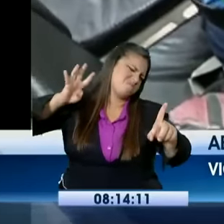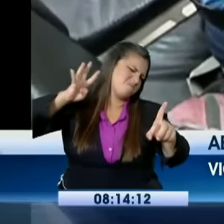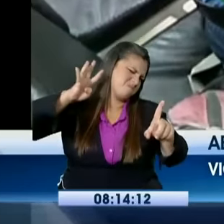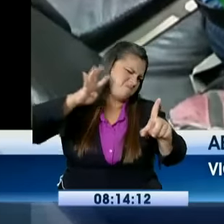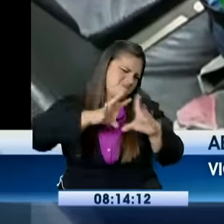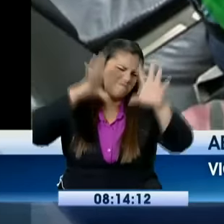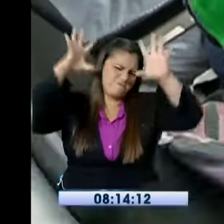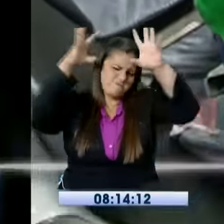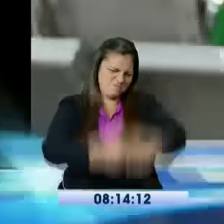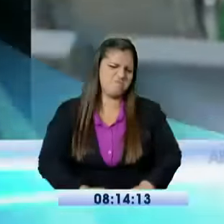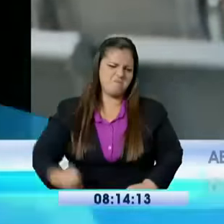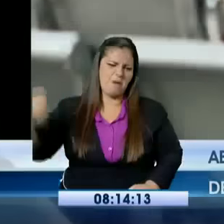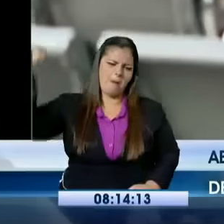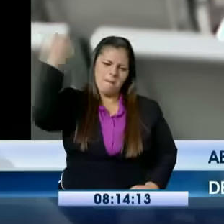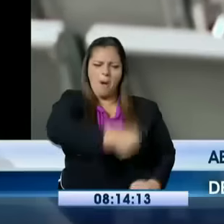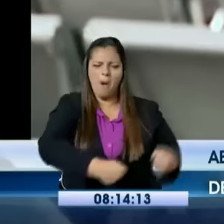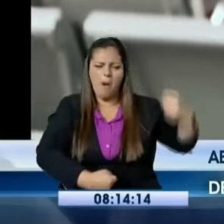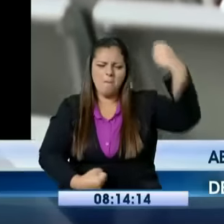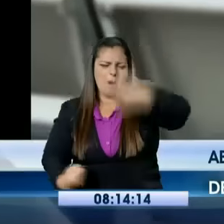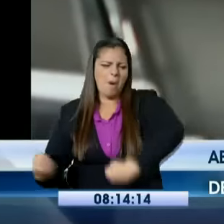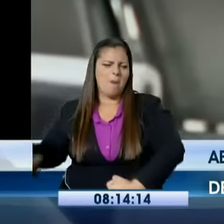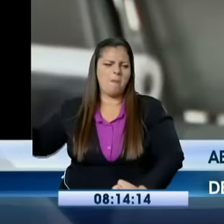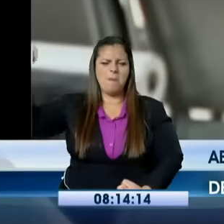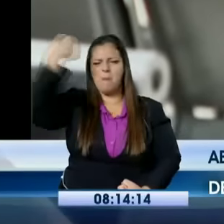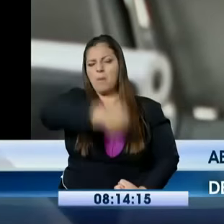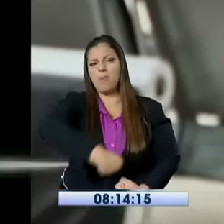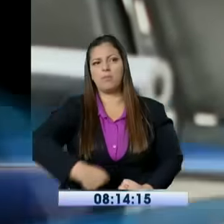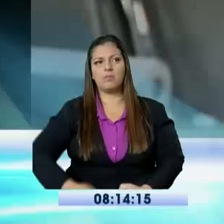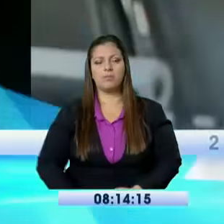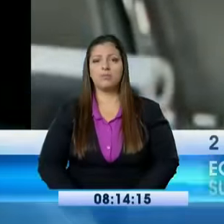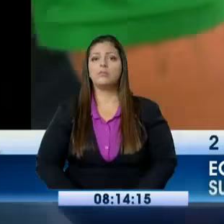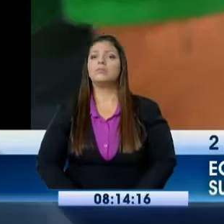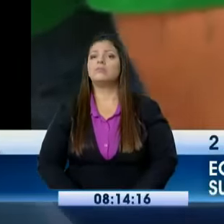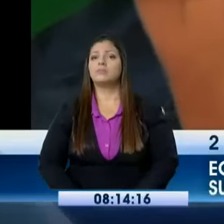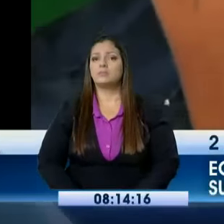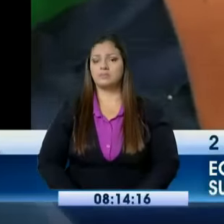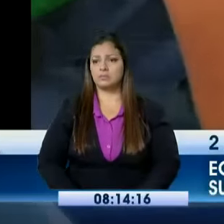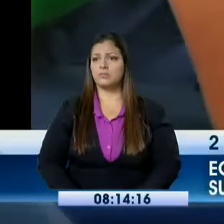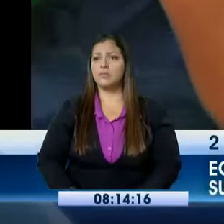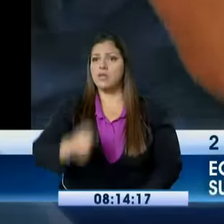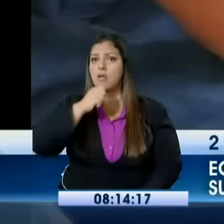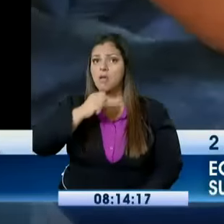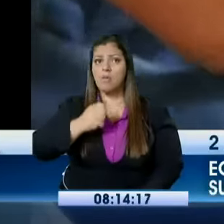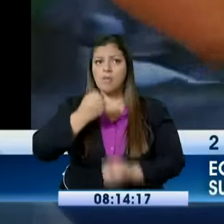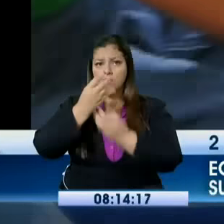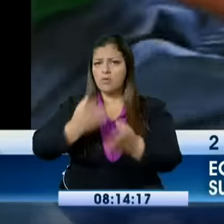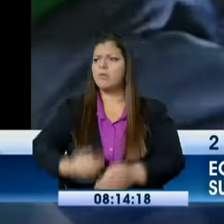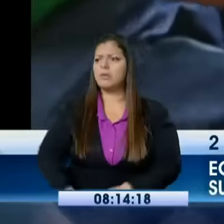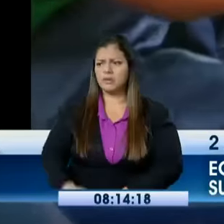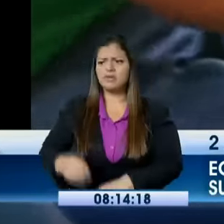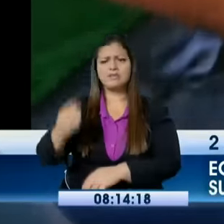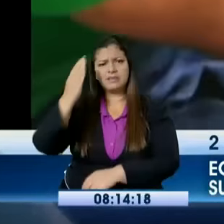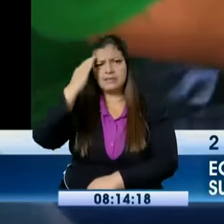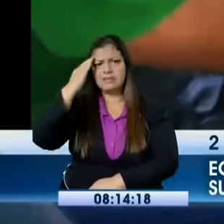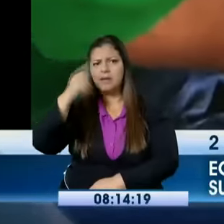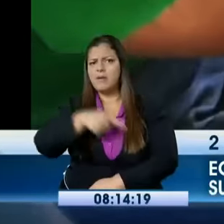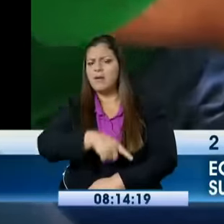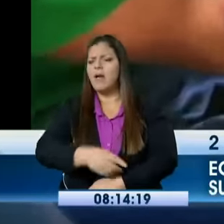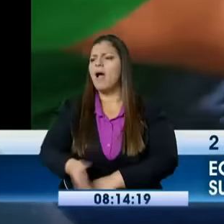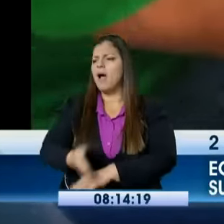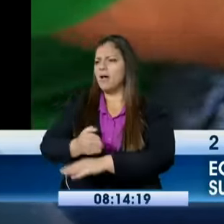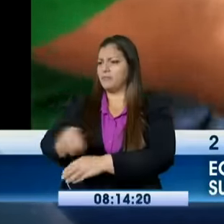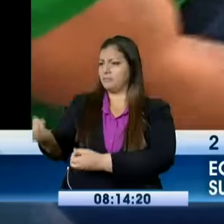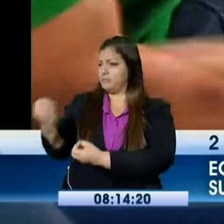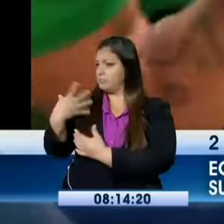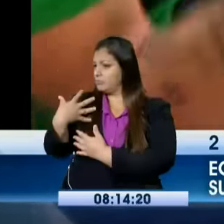mismo, por donde se me llevó a las bebés, por ahí mismo, porque me habían dicho que este regresa siempre ahí y ha regresado. Bien lo que me dijeron, este